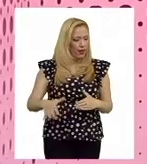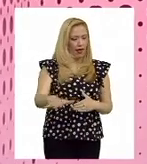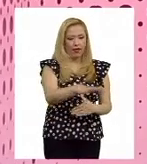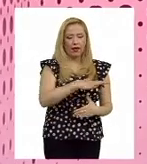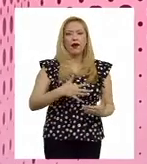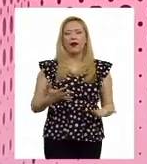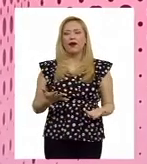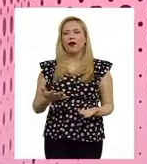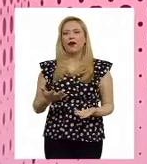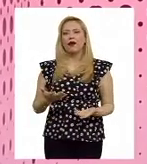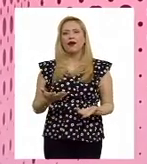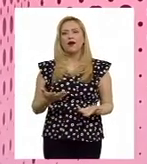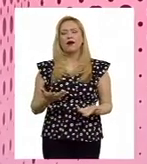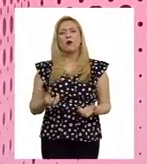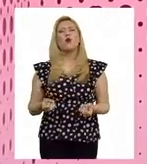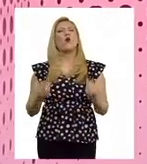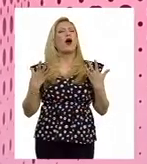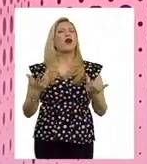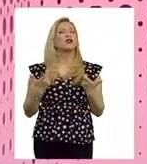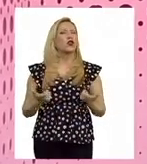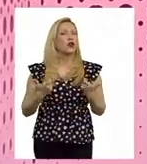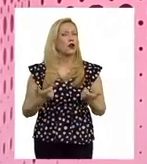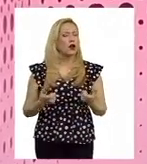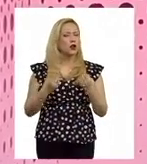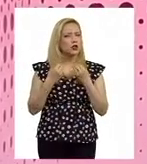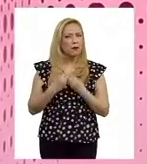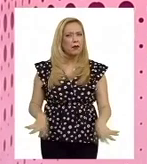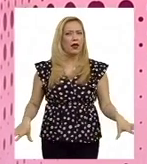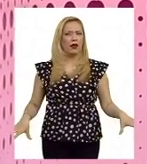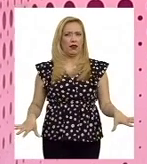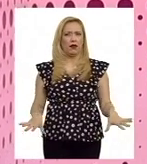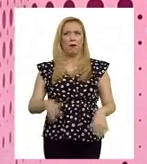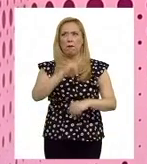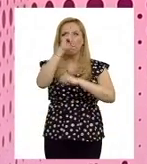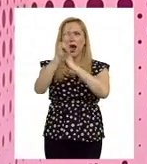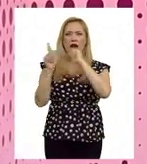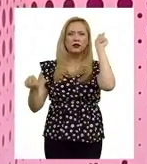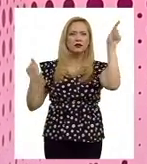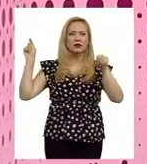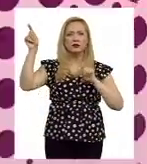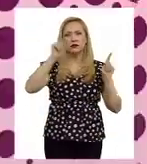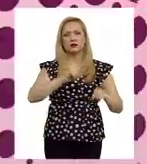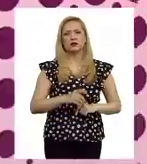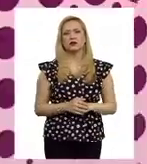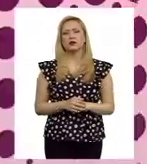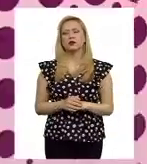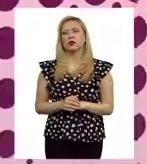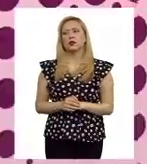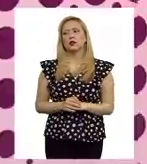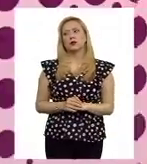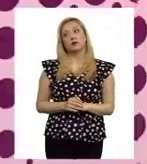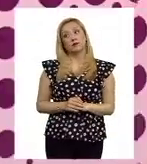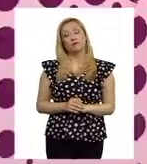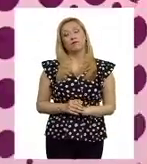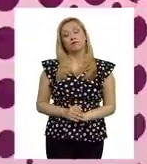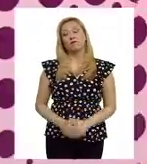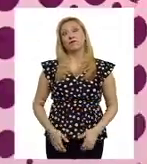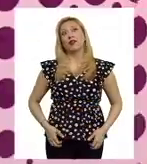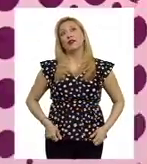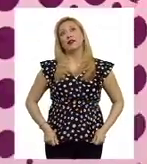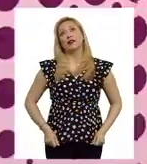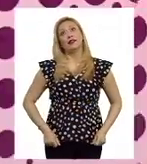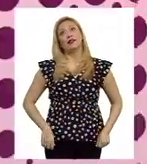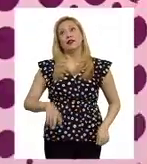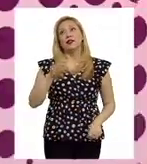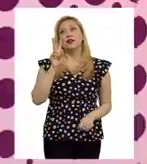qué nos está costando como países y como regiones esta situación? Claro, sí, efectivamente,